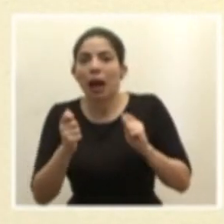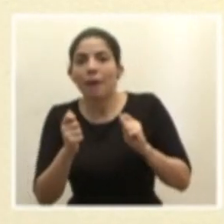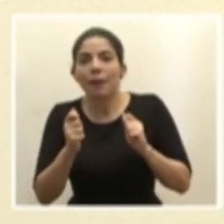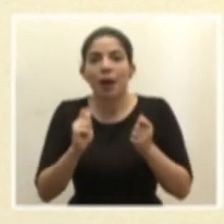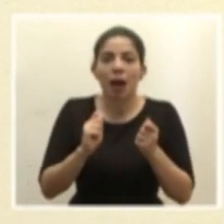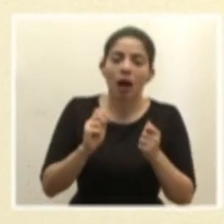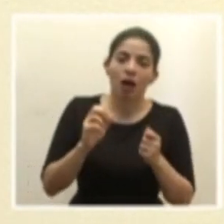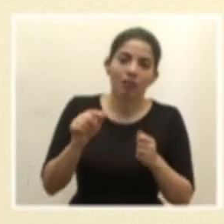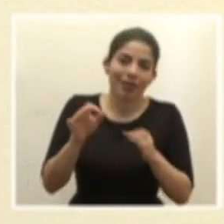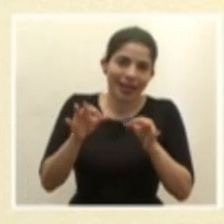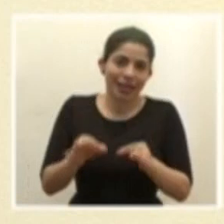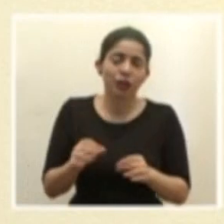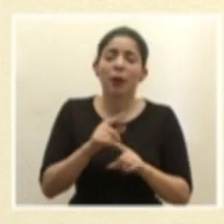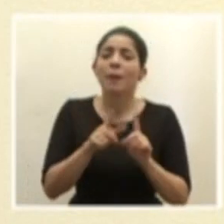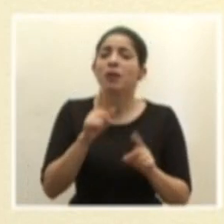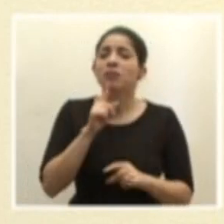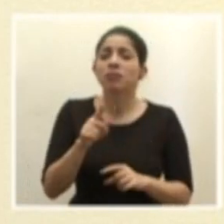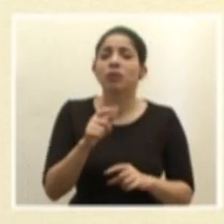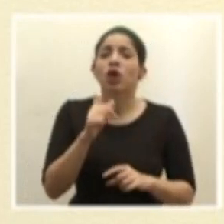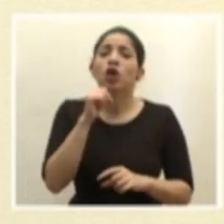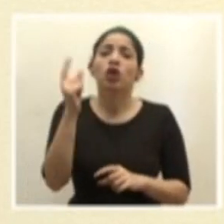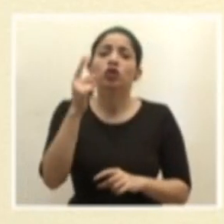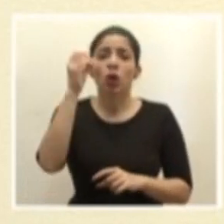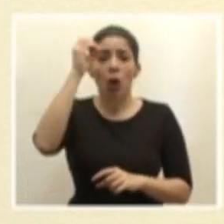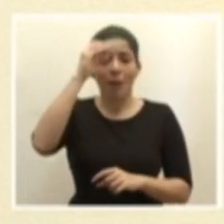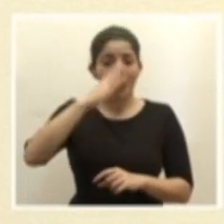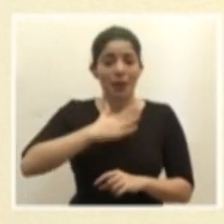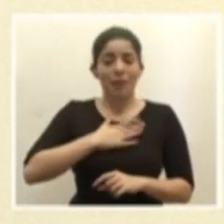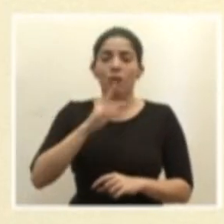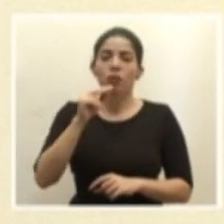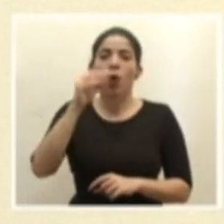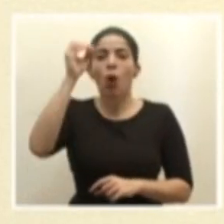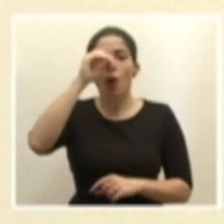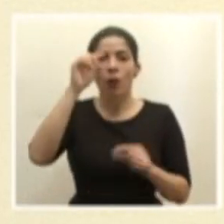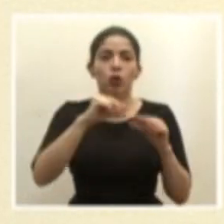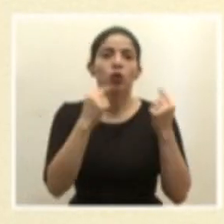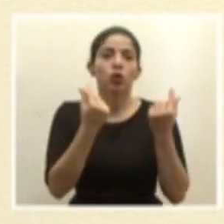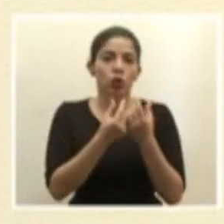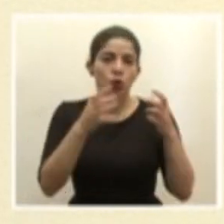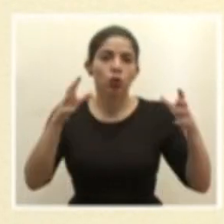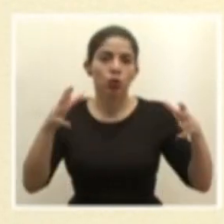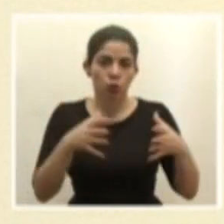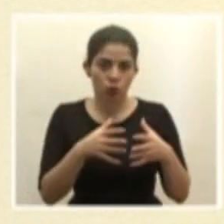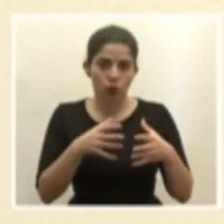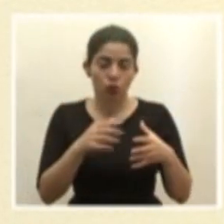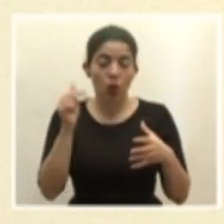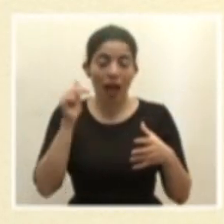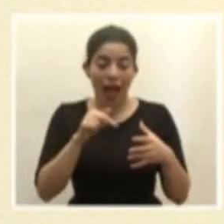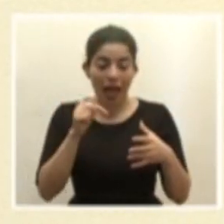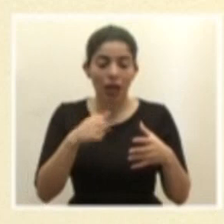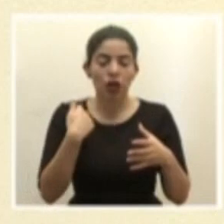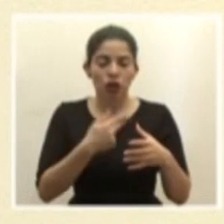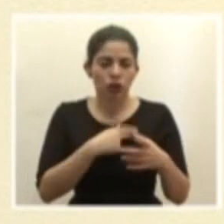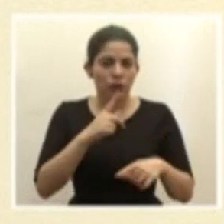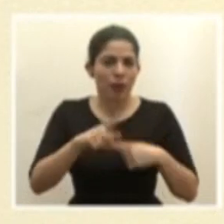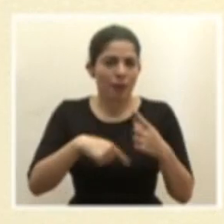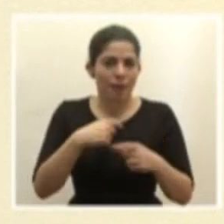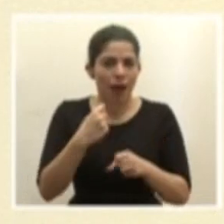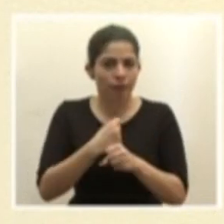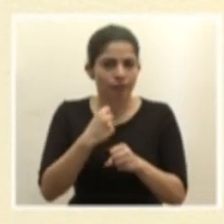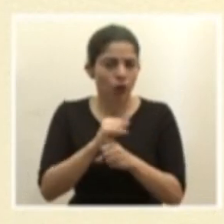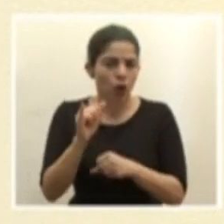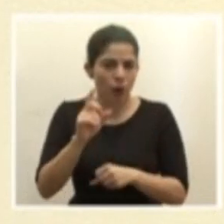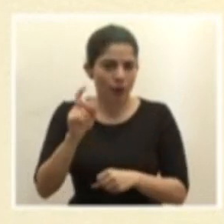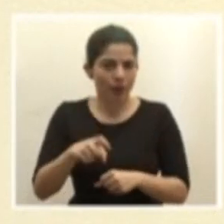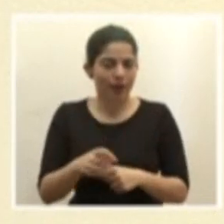esa decisión, pero ciertamente más que una posición mía es una posición de grupo y pues ahí nos plegaremos todos como